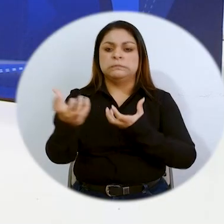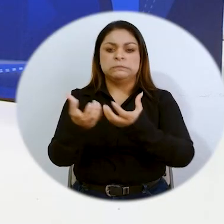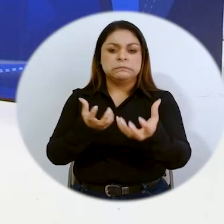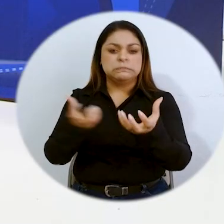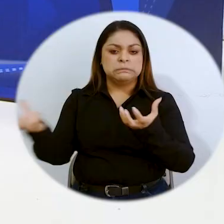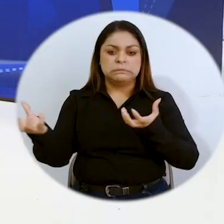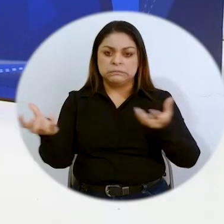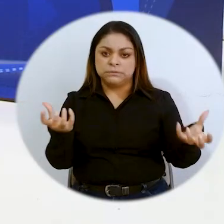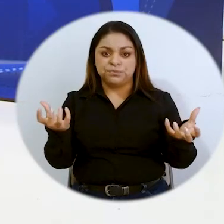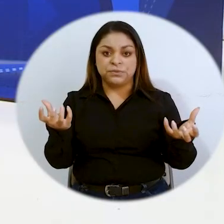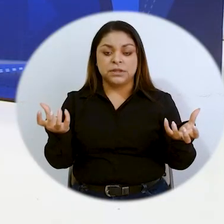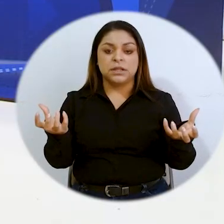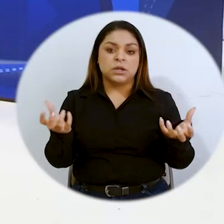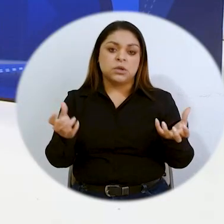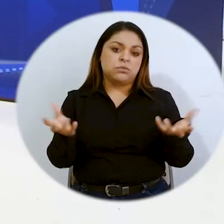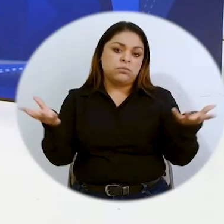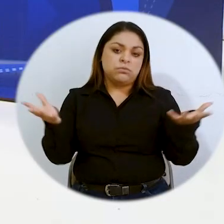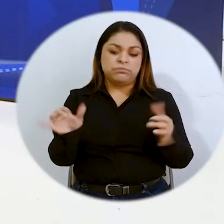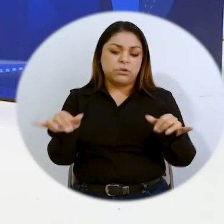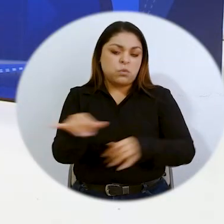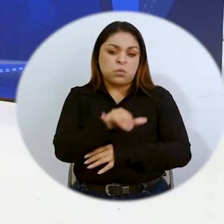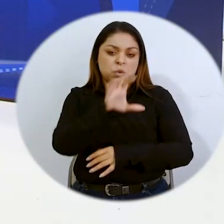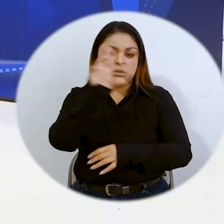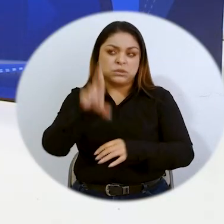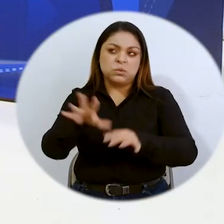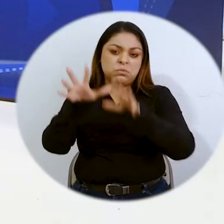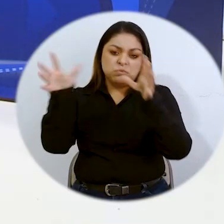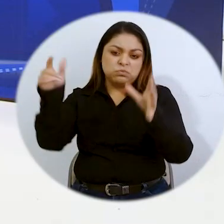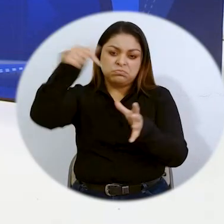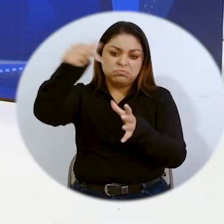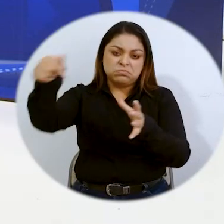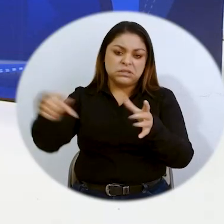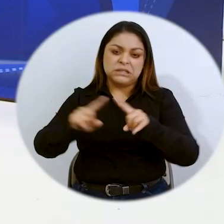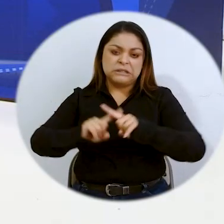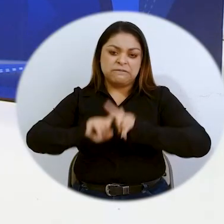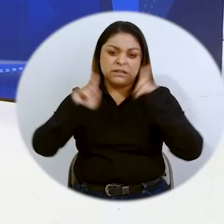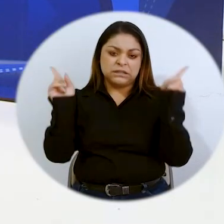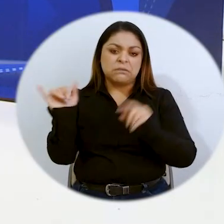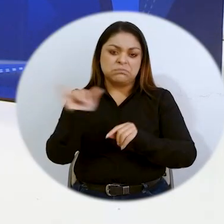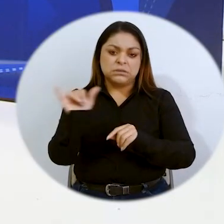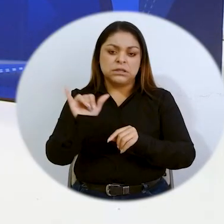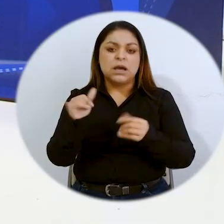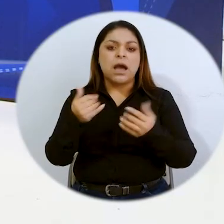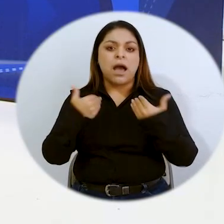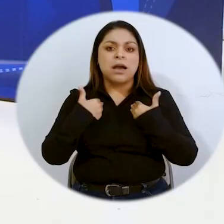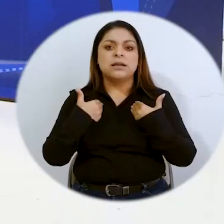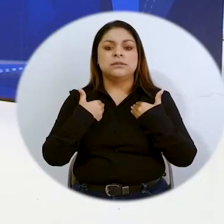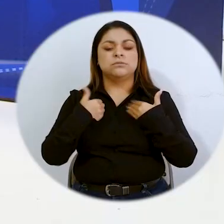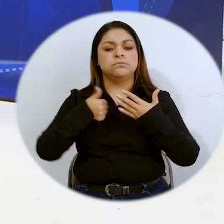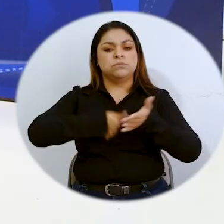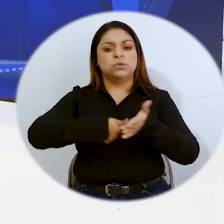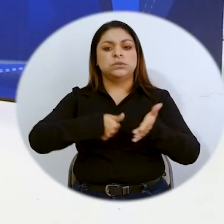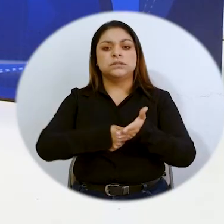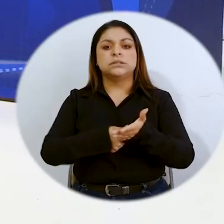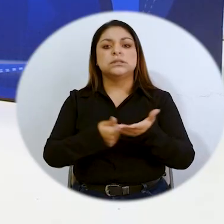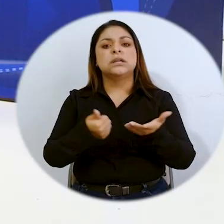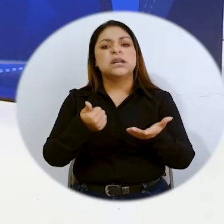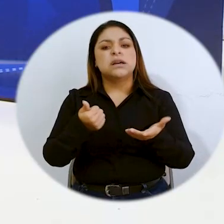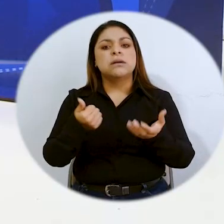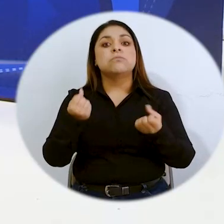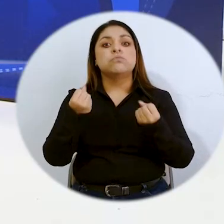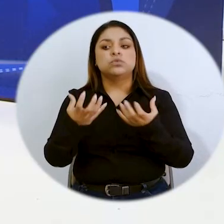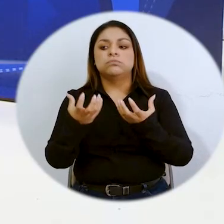Costa Rica, igual que en otros países del mundo, elecciones que son muy polarizadoras o que se mueven entre